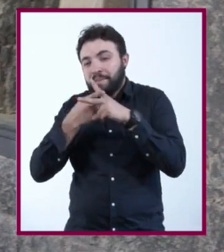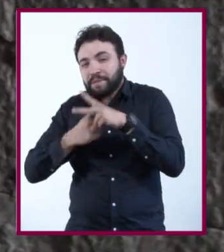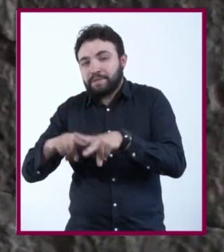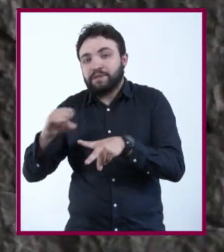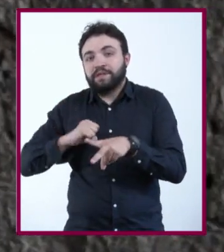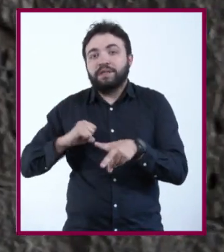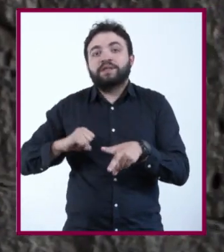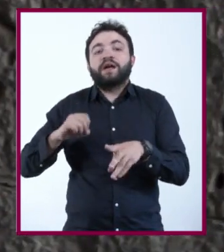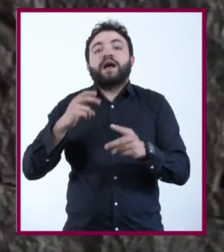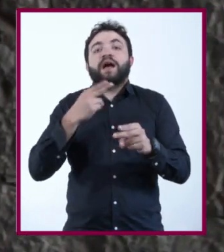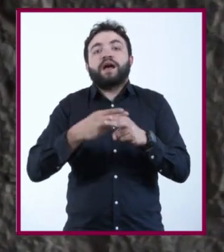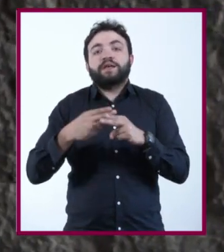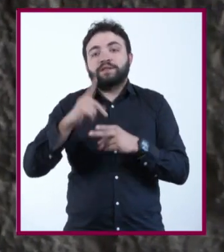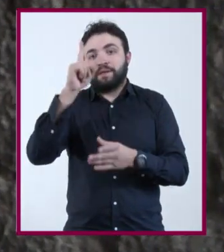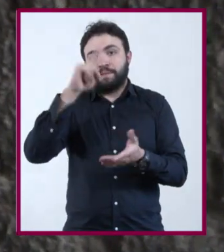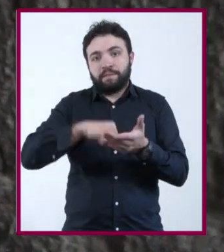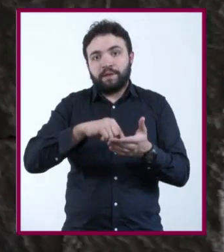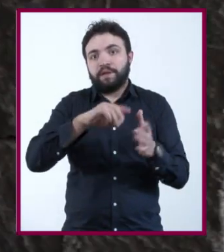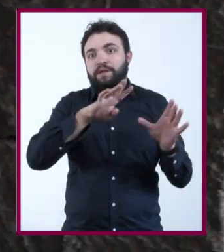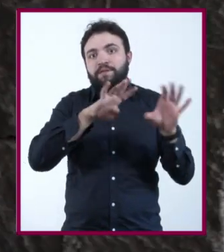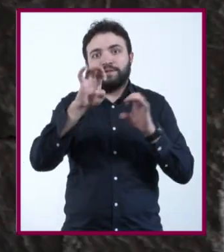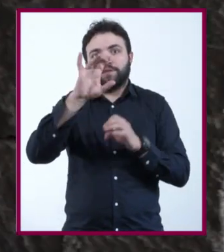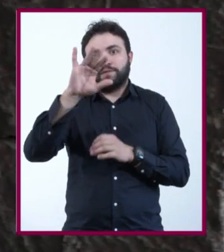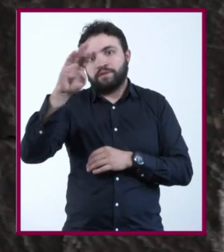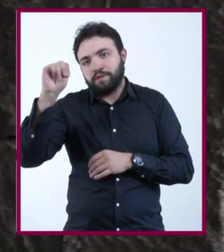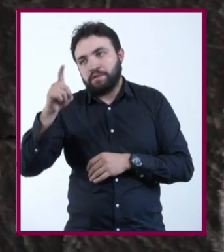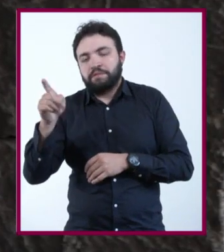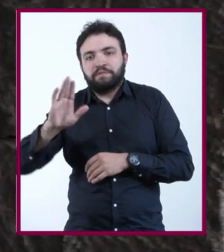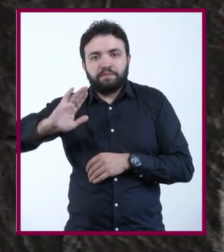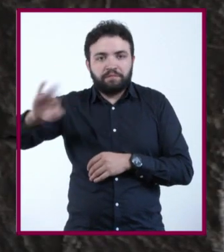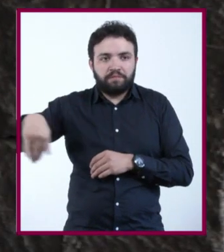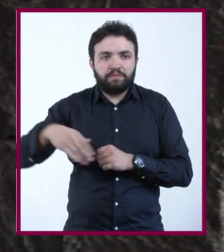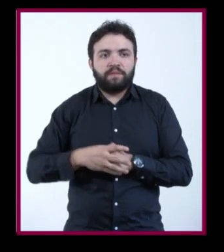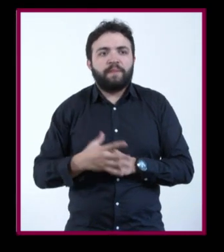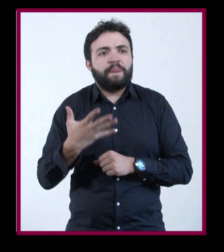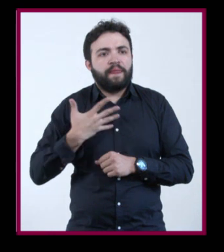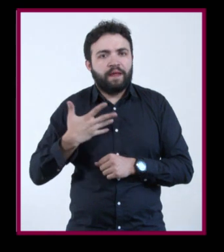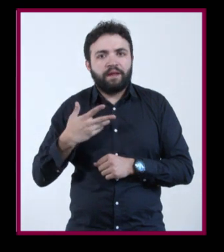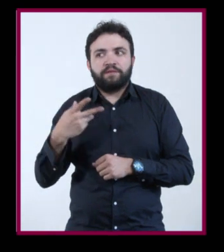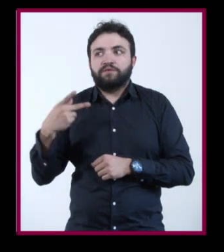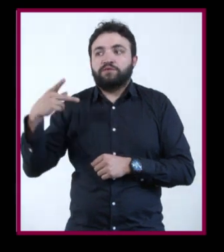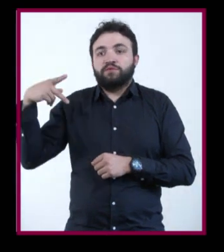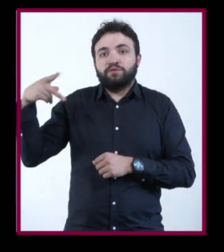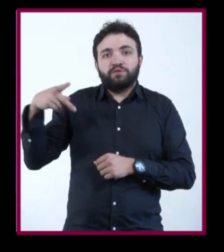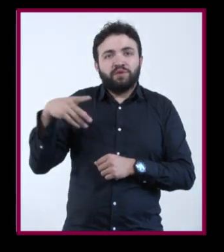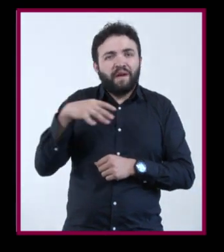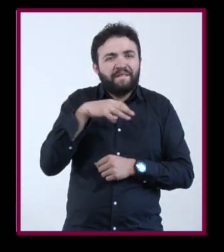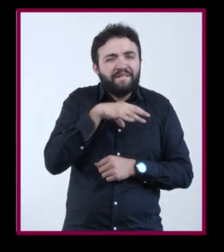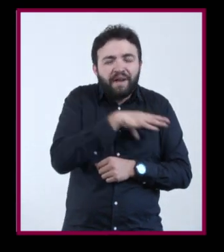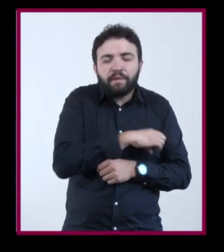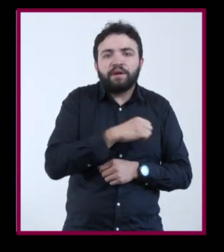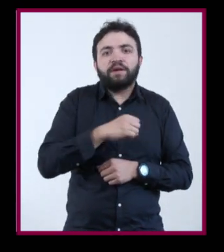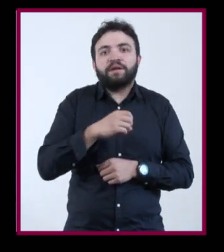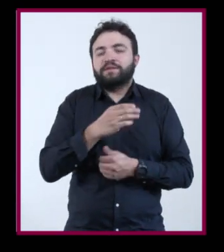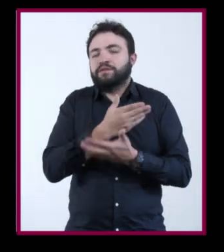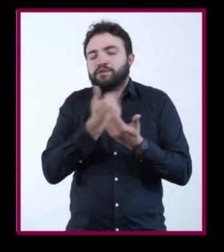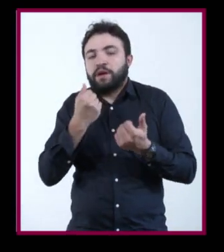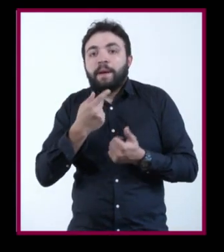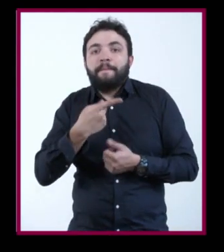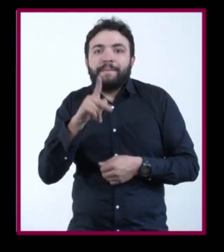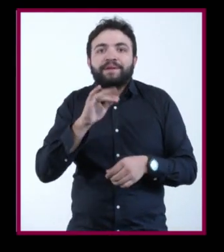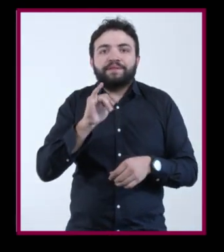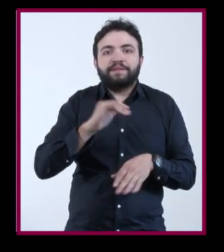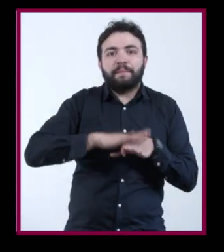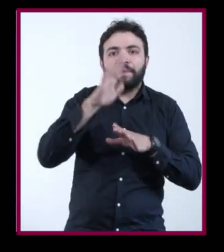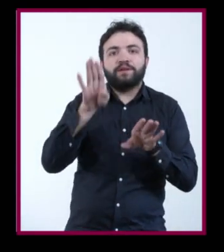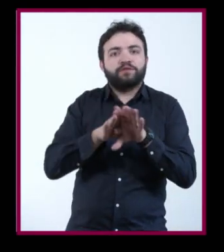muere. Entonces, tenemos, yo creo que las piezas que, no sé si sus favoritas, pero sí las que